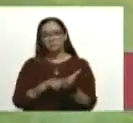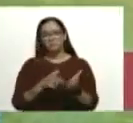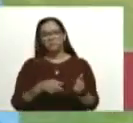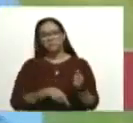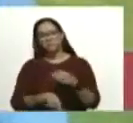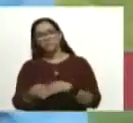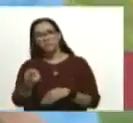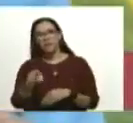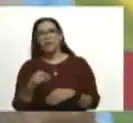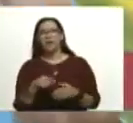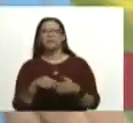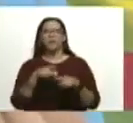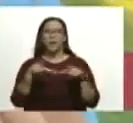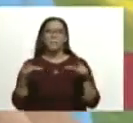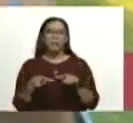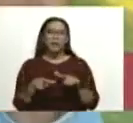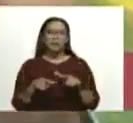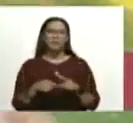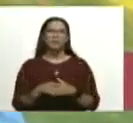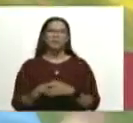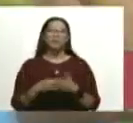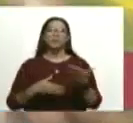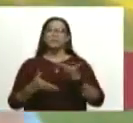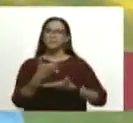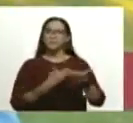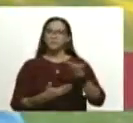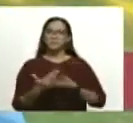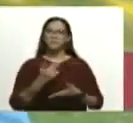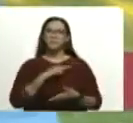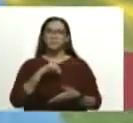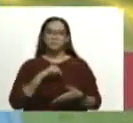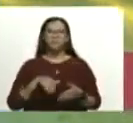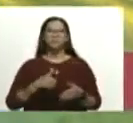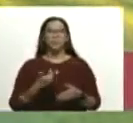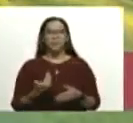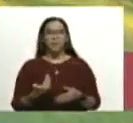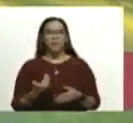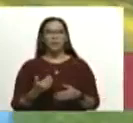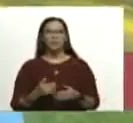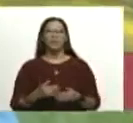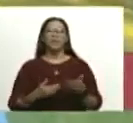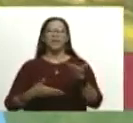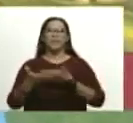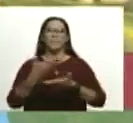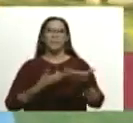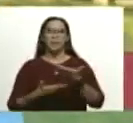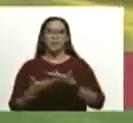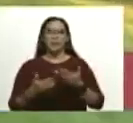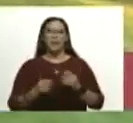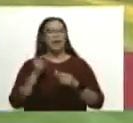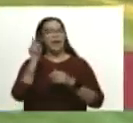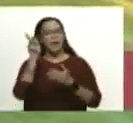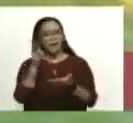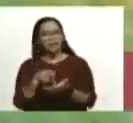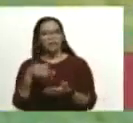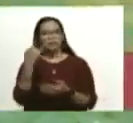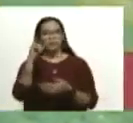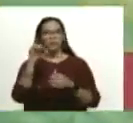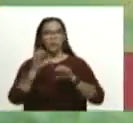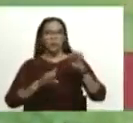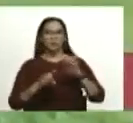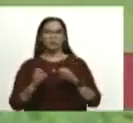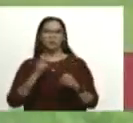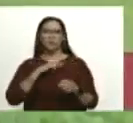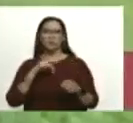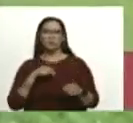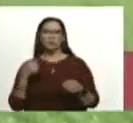lleguen a esos espacios y producto de intercambio nosotros podamos posteriormente enviar especies a esos zoológicos. Nosotros tenemos